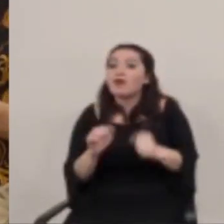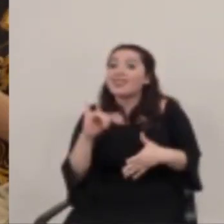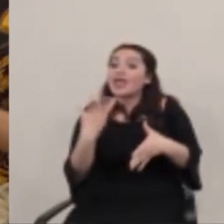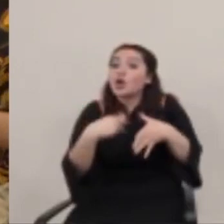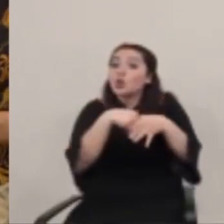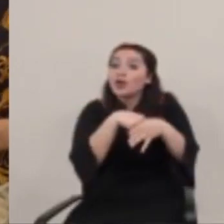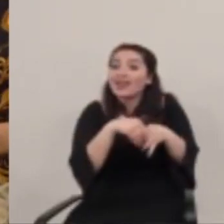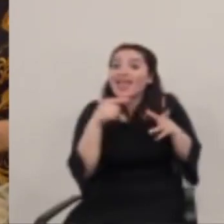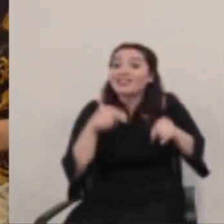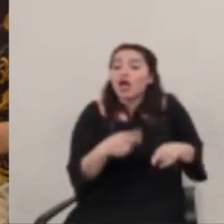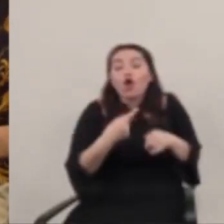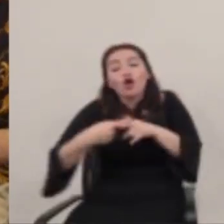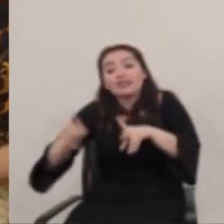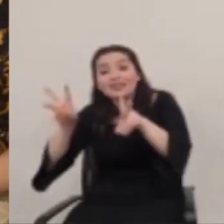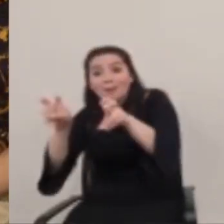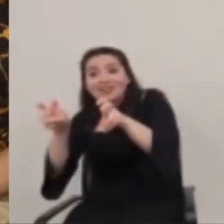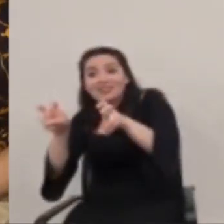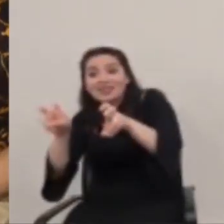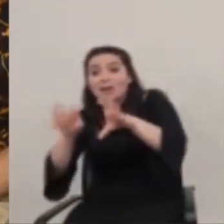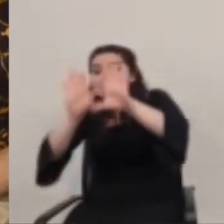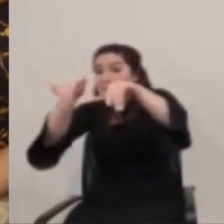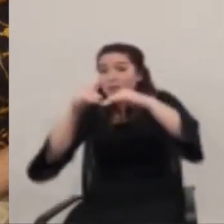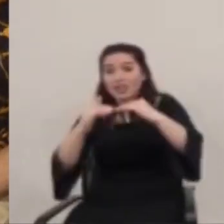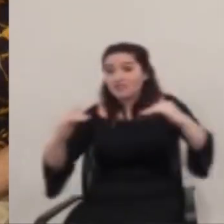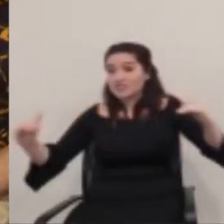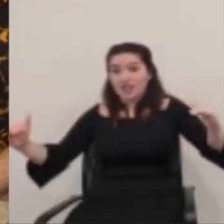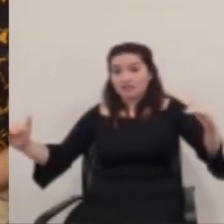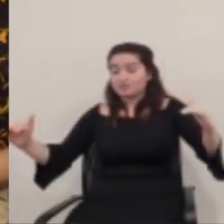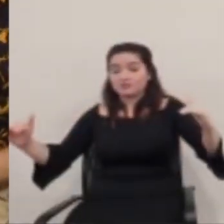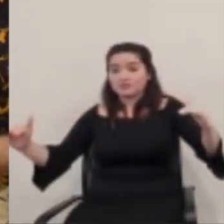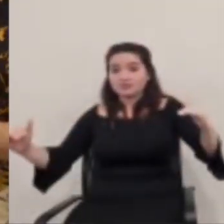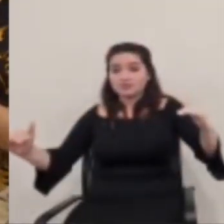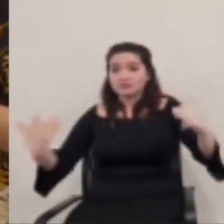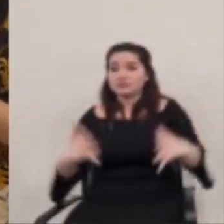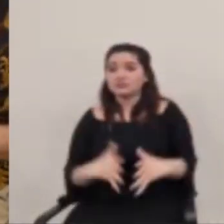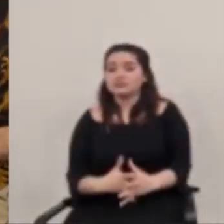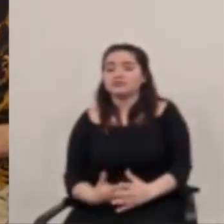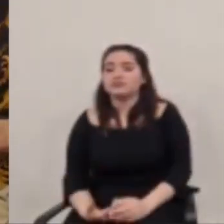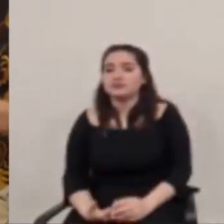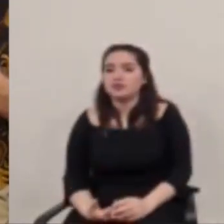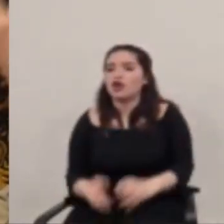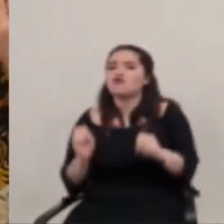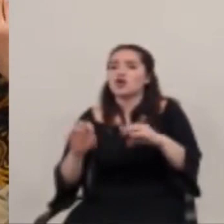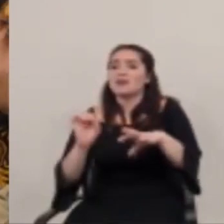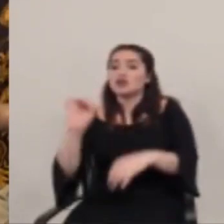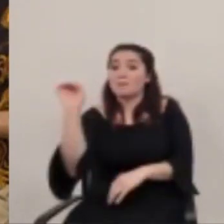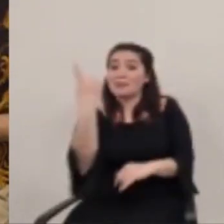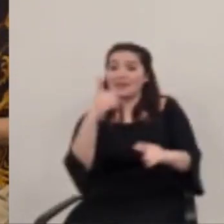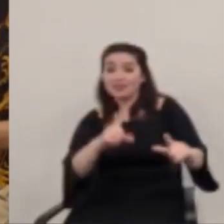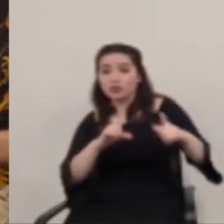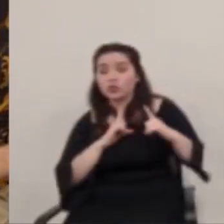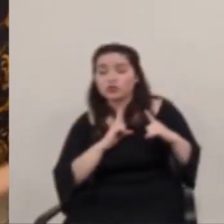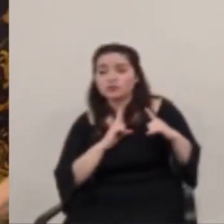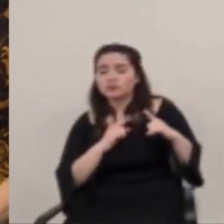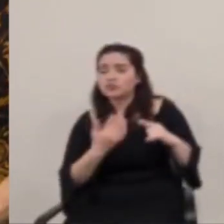esta u otras temáticas transversales dentro de la formación, por lo menos de pregrado, y también considero muy importante de posgrado.